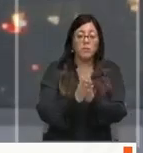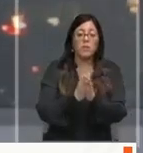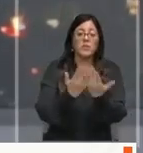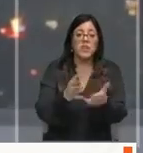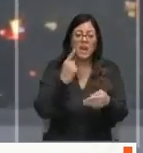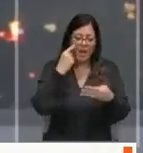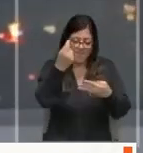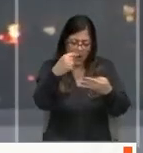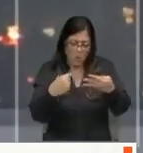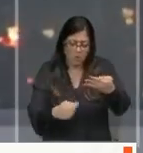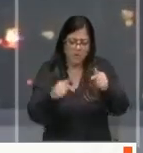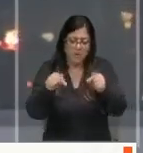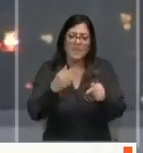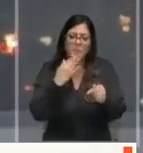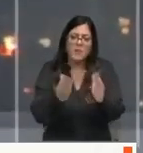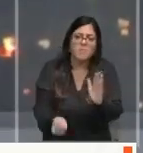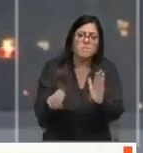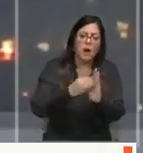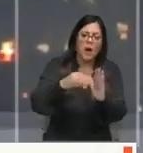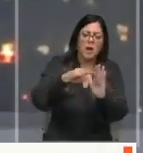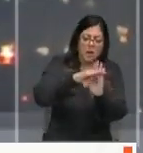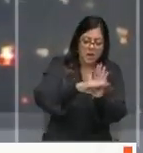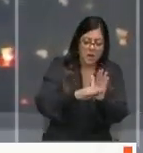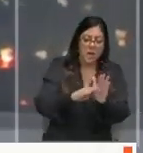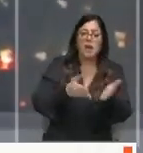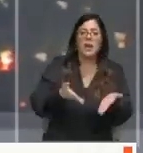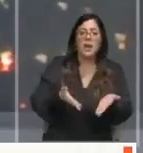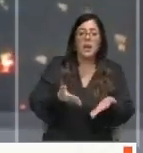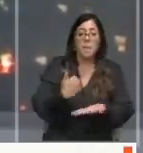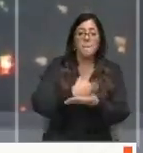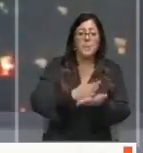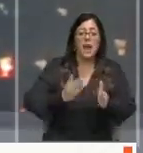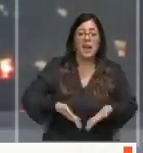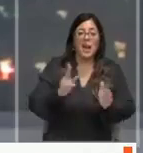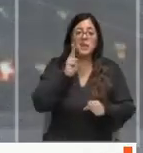precedentes para que sean incluidos en el plan Calles sin Violencia.